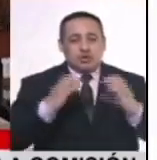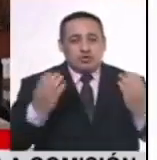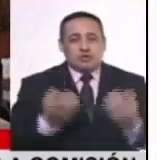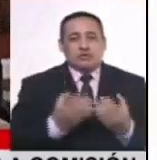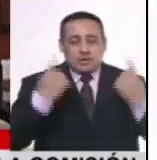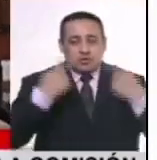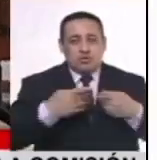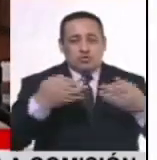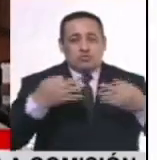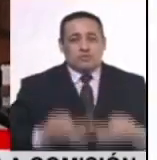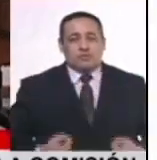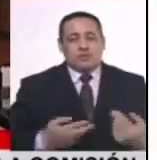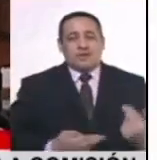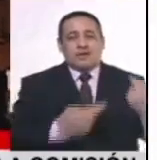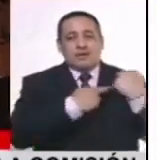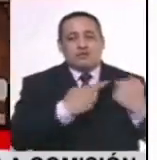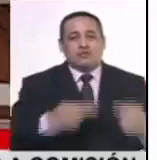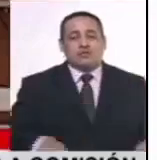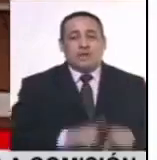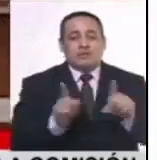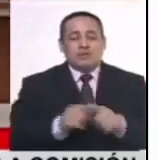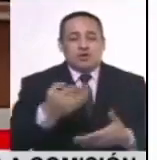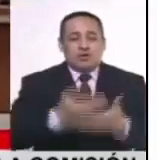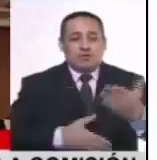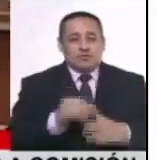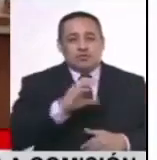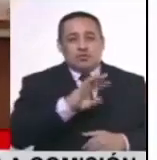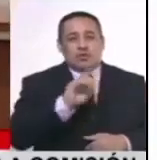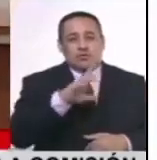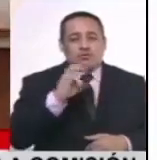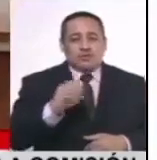en cumplimiento de este encargo, según el oficio